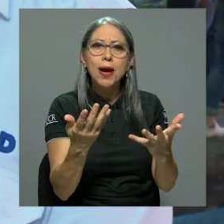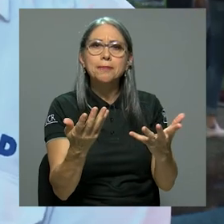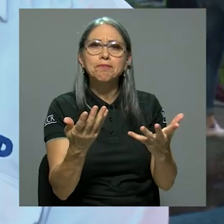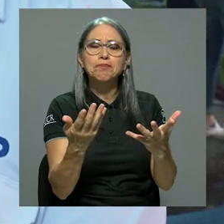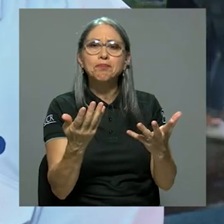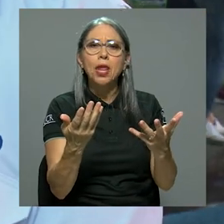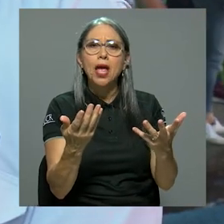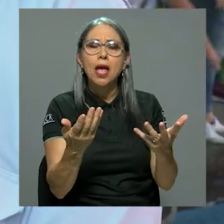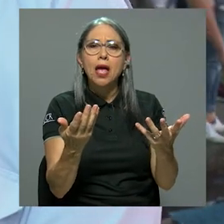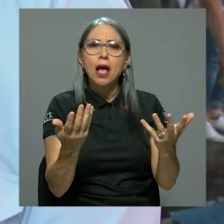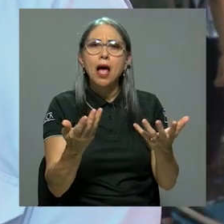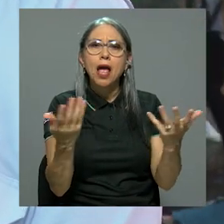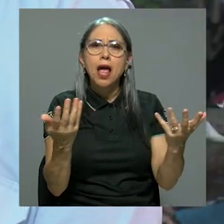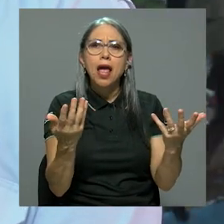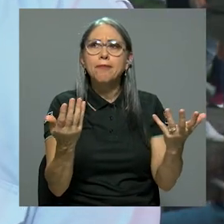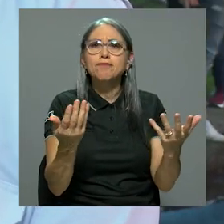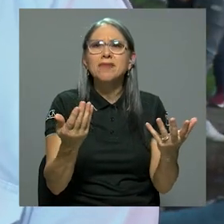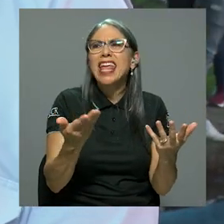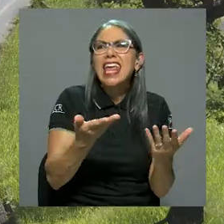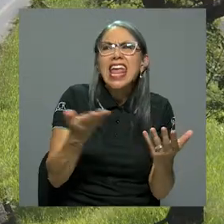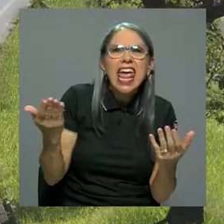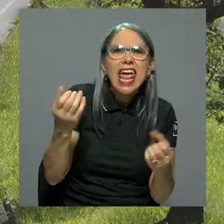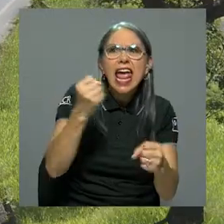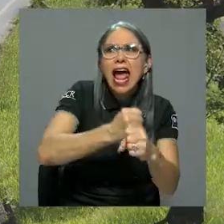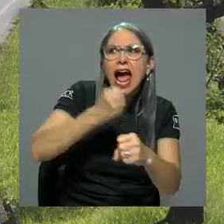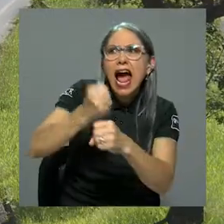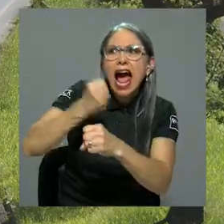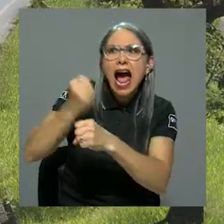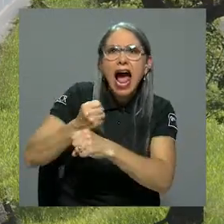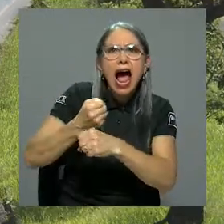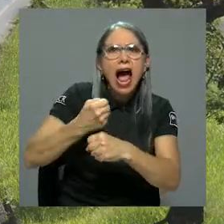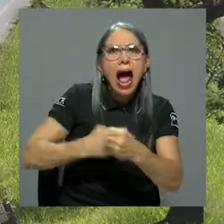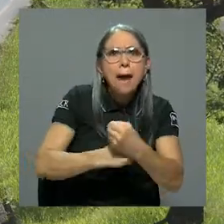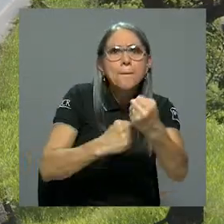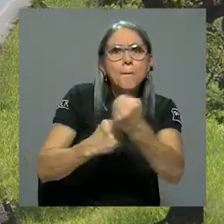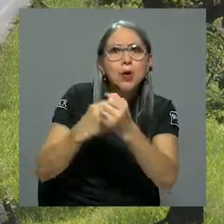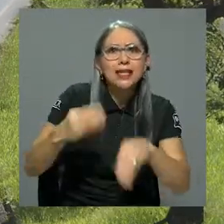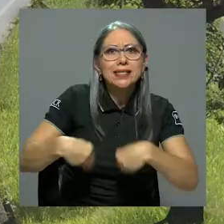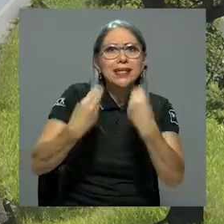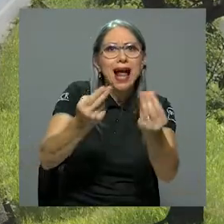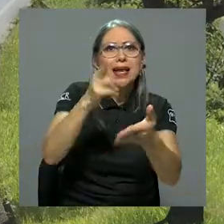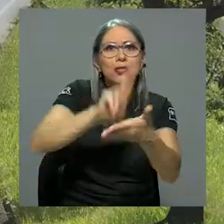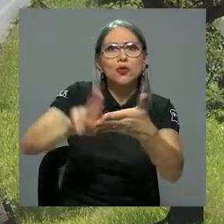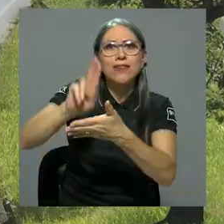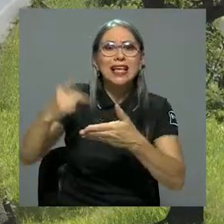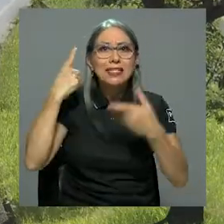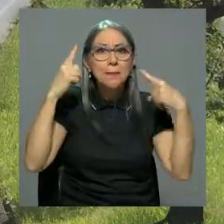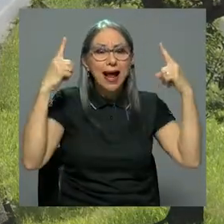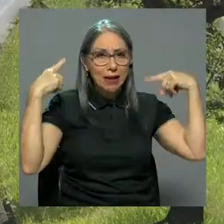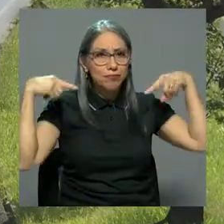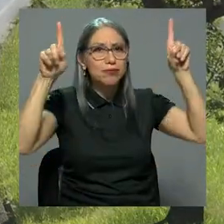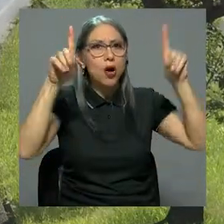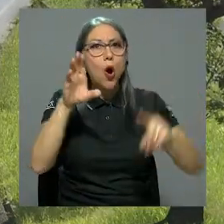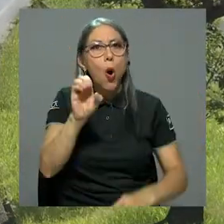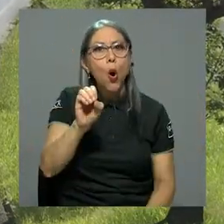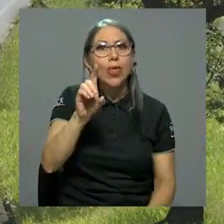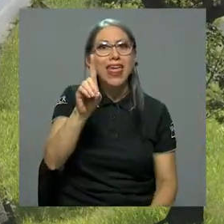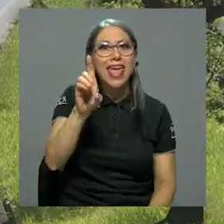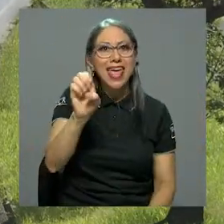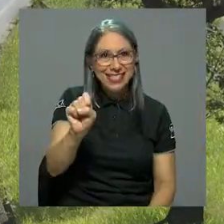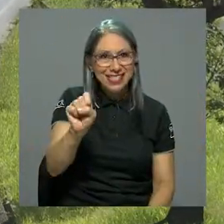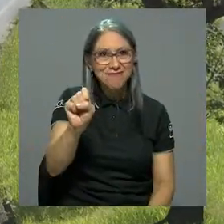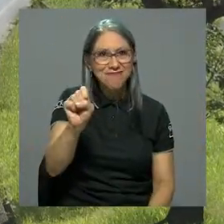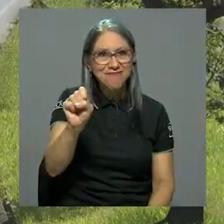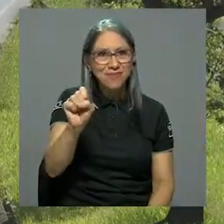orientado hacia los aportes que brindan las universidades a la consecución de los ODS,